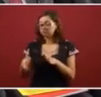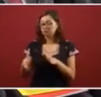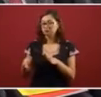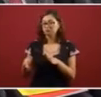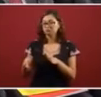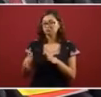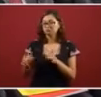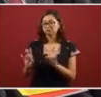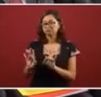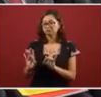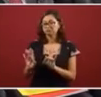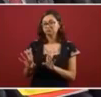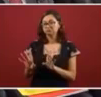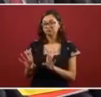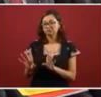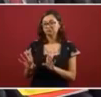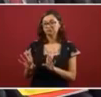esa situación